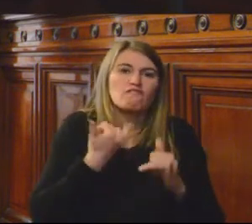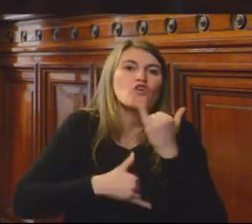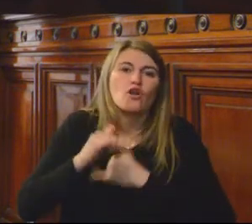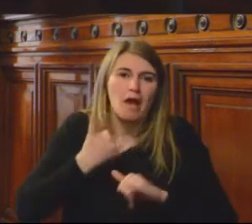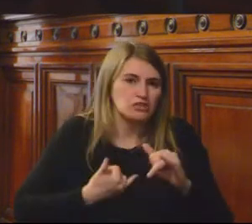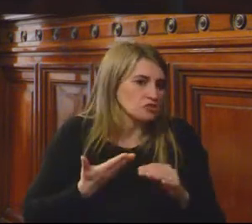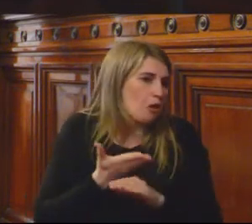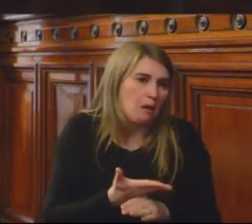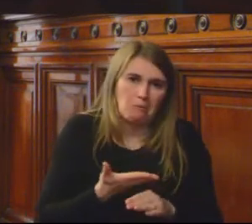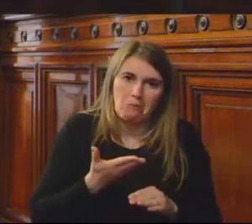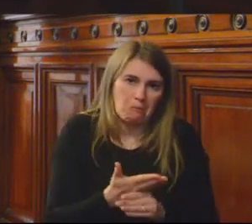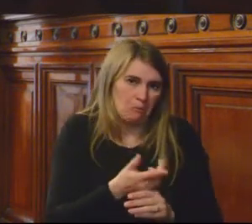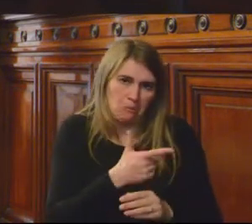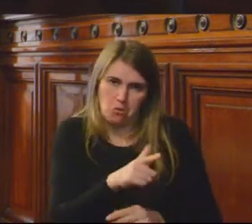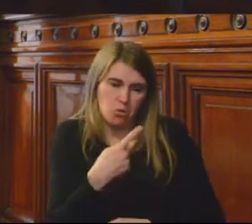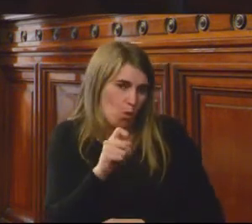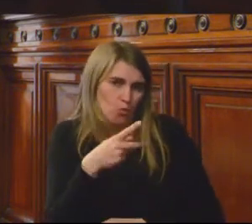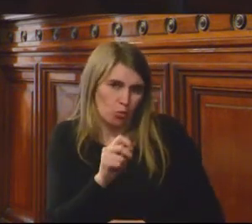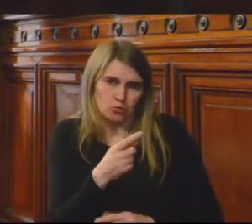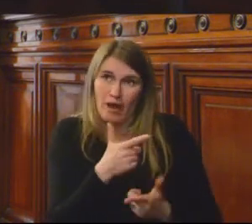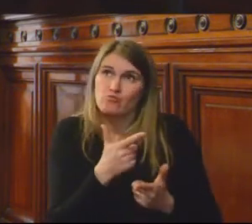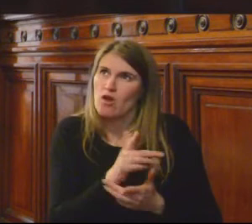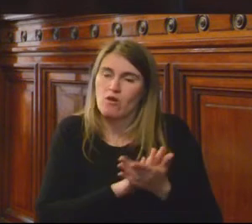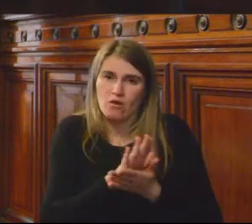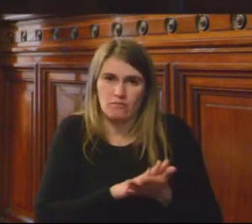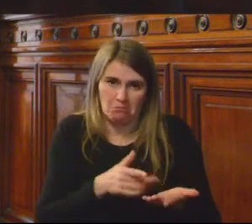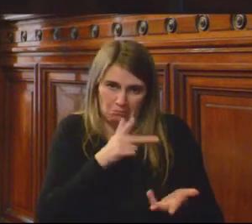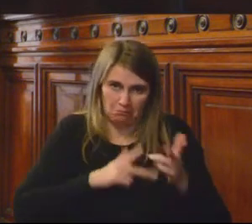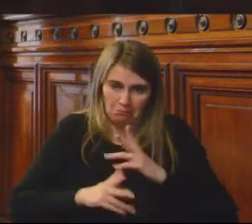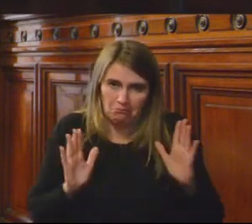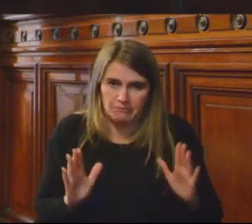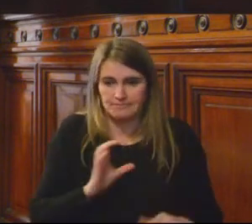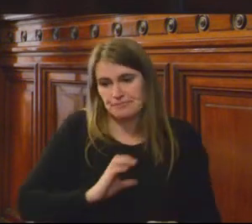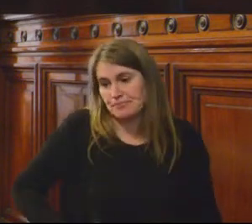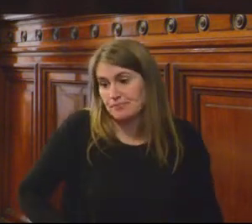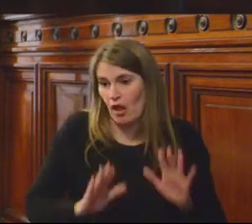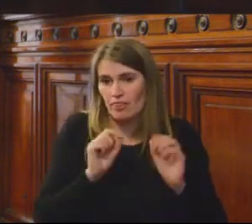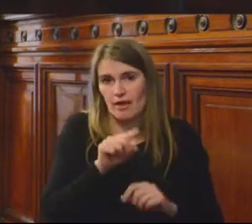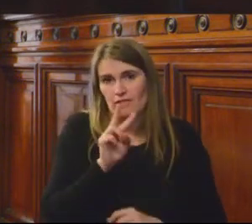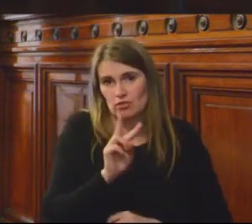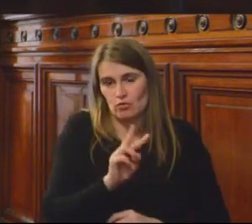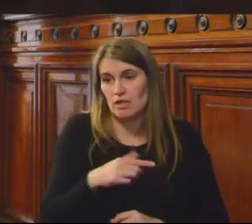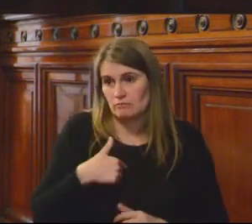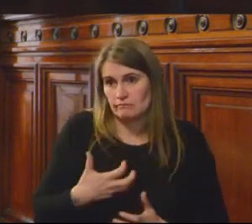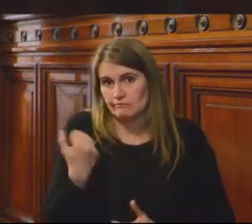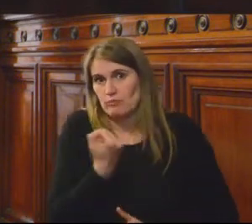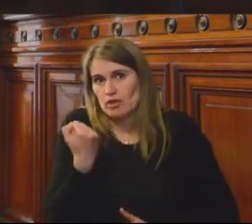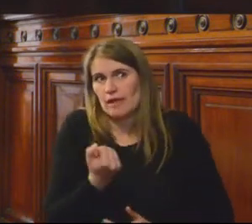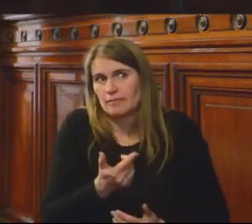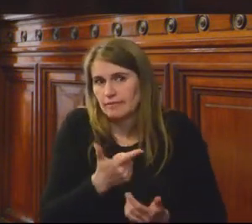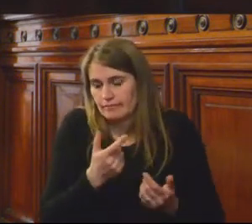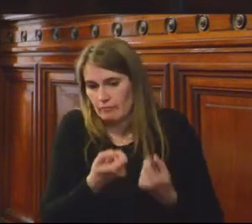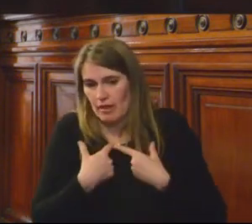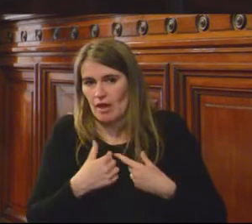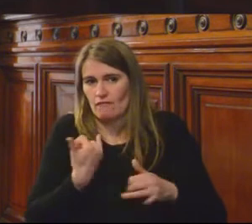estos datos, incluso a otra serie de datos que genera el Estado venezolano, que de alguna manera sería muy importante. Yo quiero reiterar que nosotros